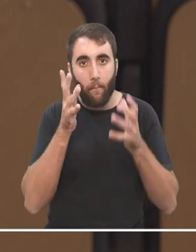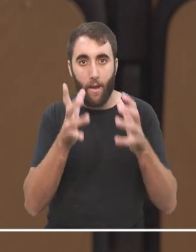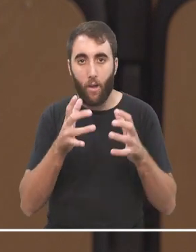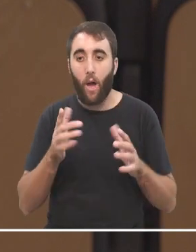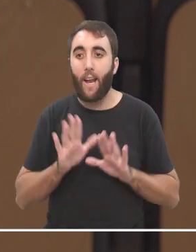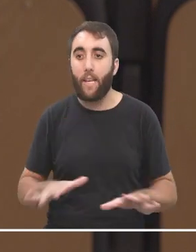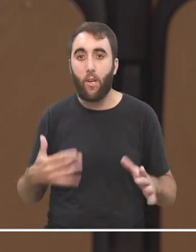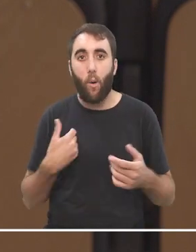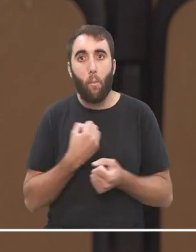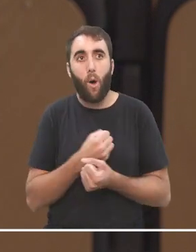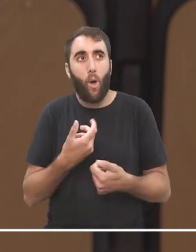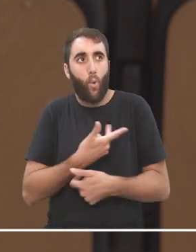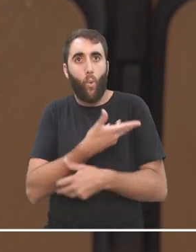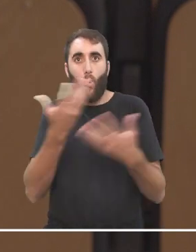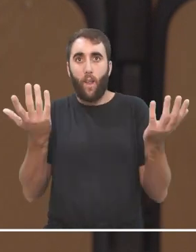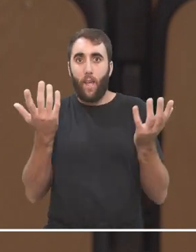niños están expuestos a,